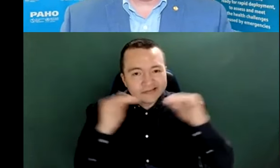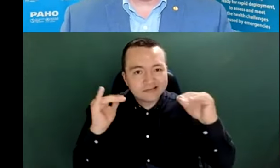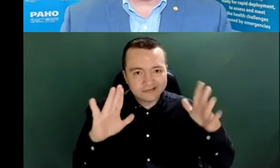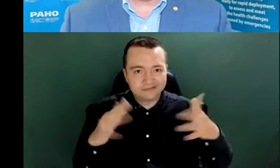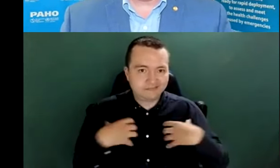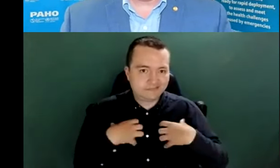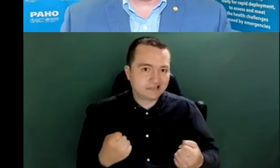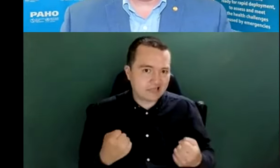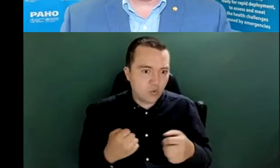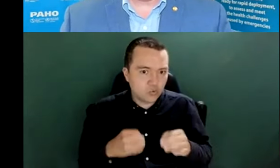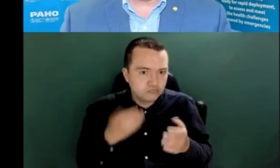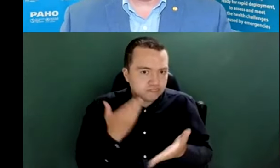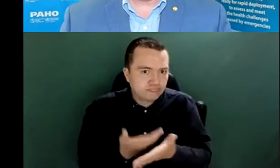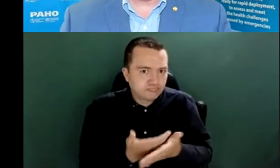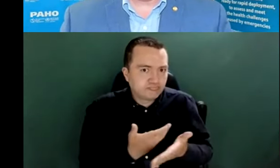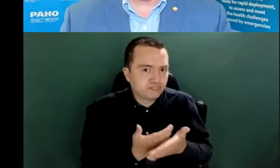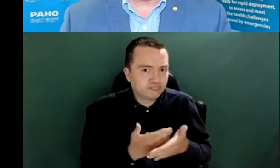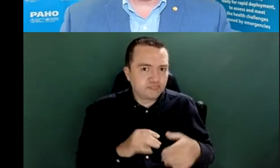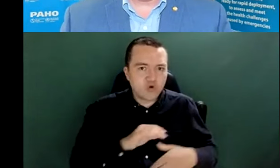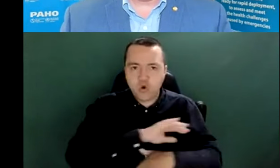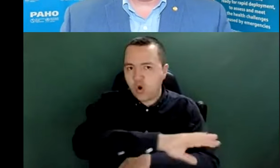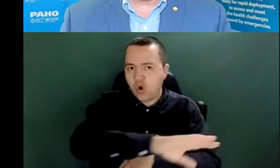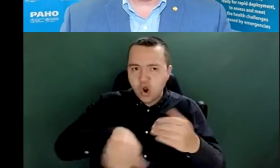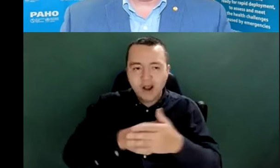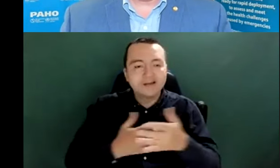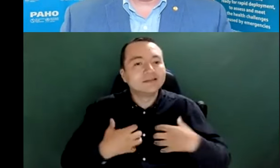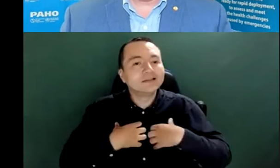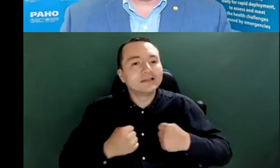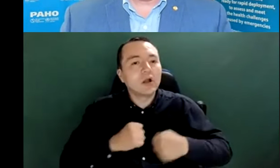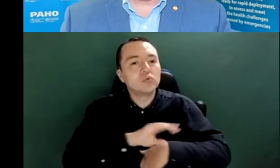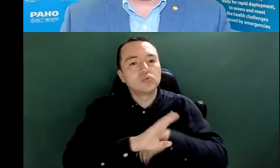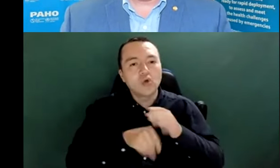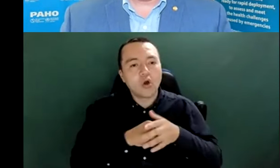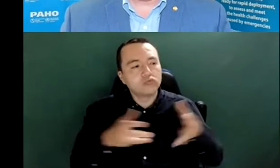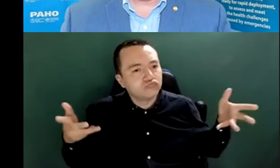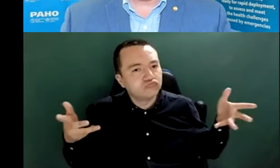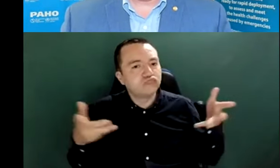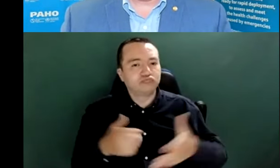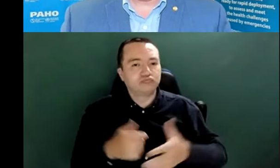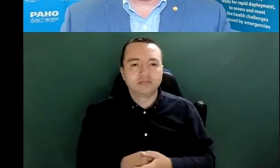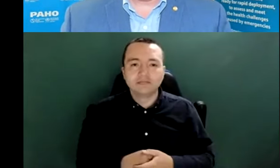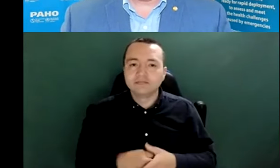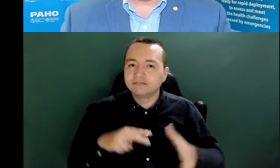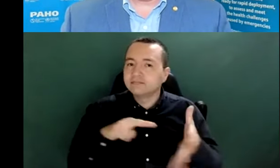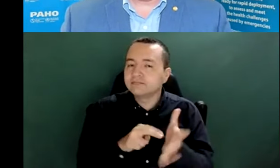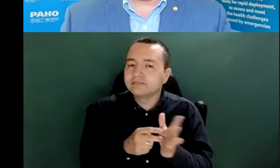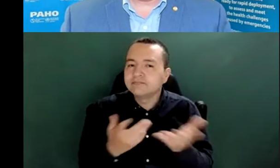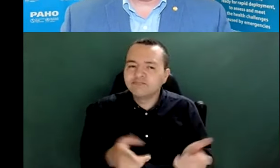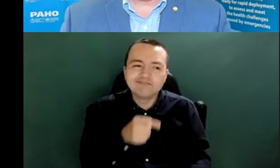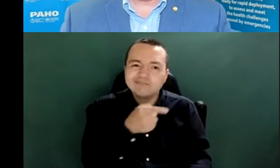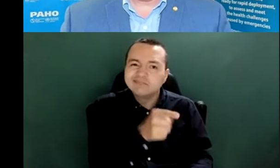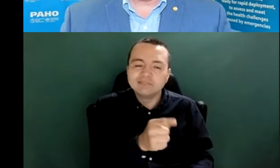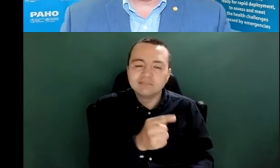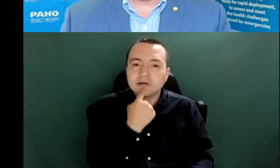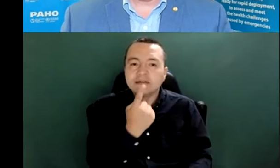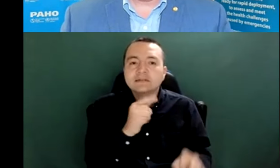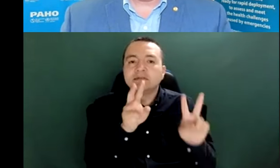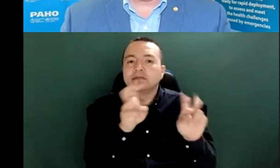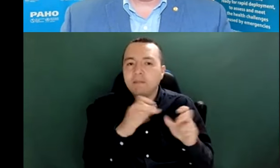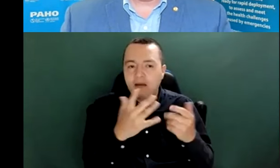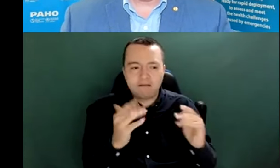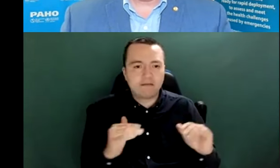salud universidad. Salud para todos. Tenemos que ver qué es lo que esas revisiones dicen de la equidad. Y